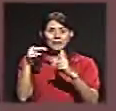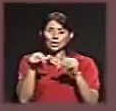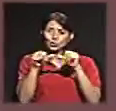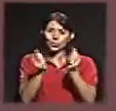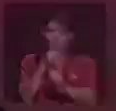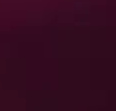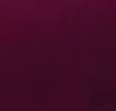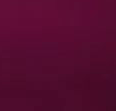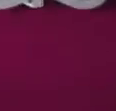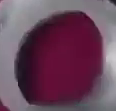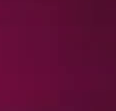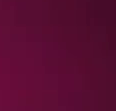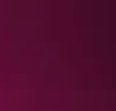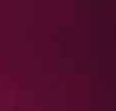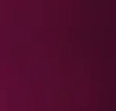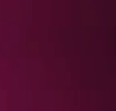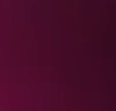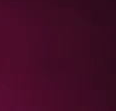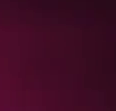nosotros, ya volvemos.